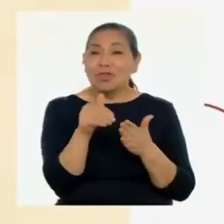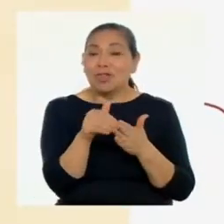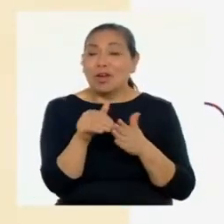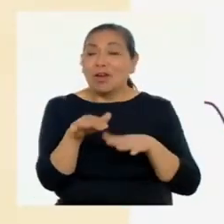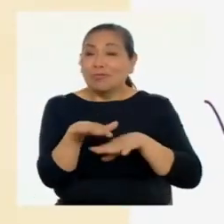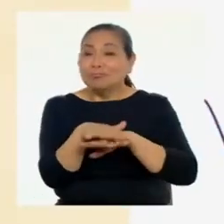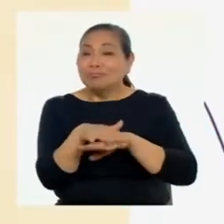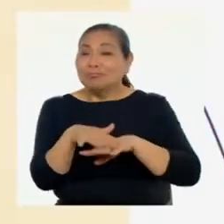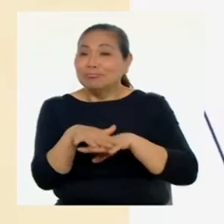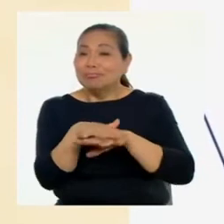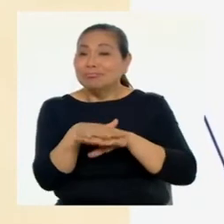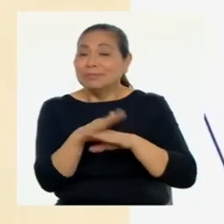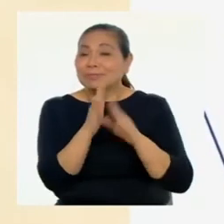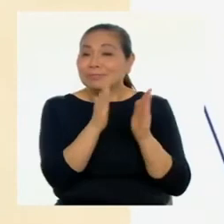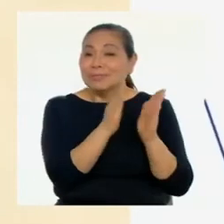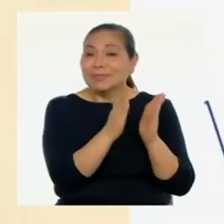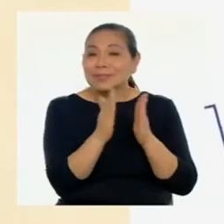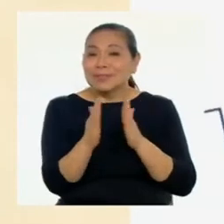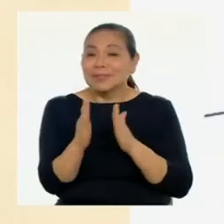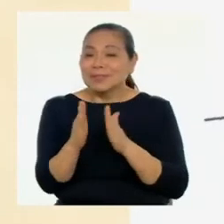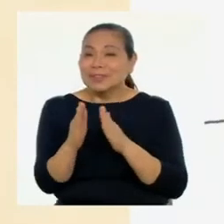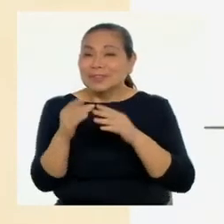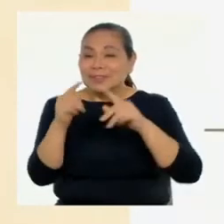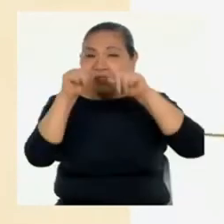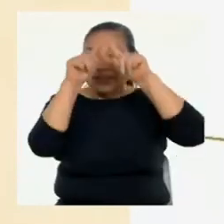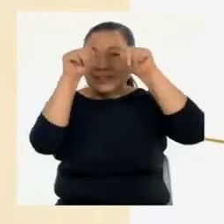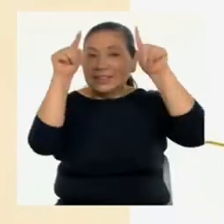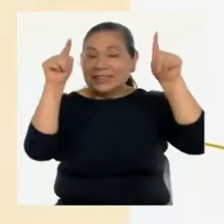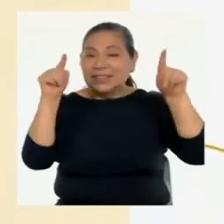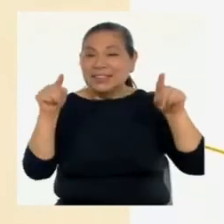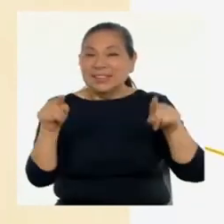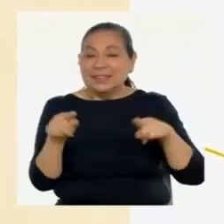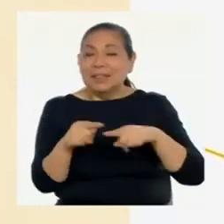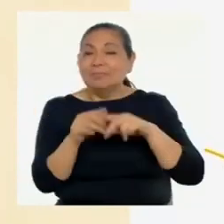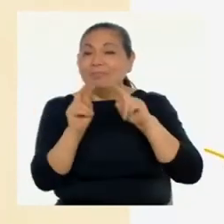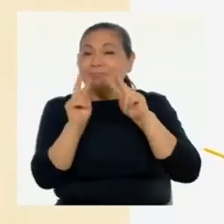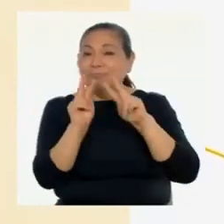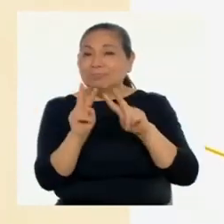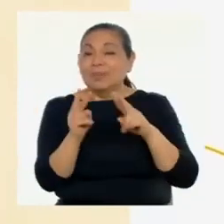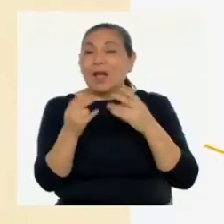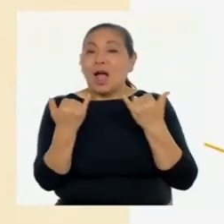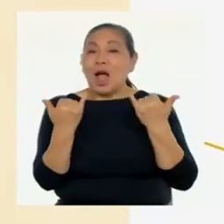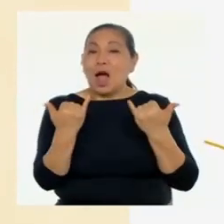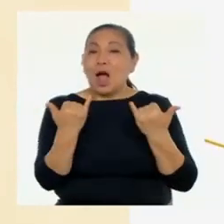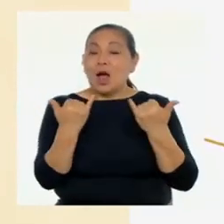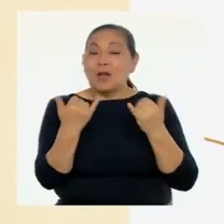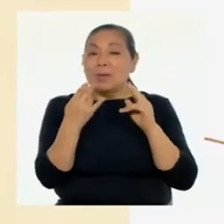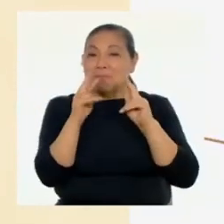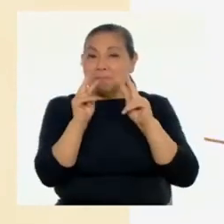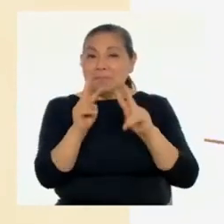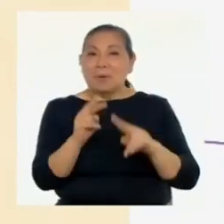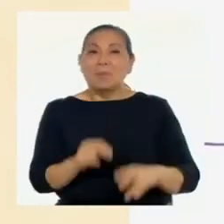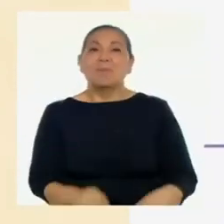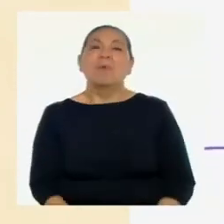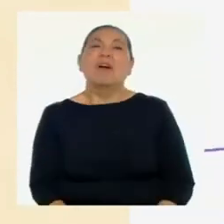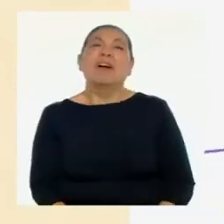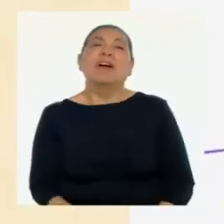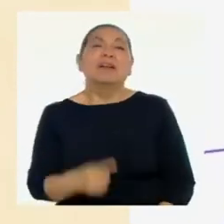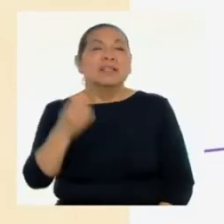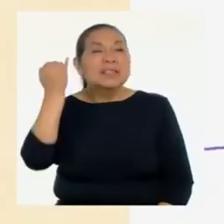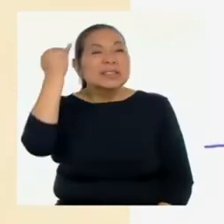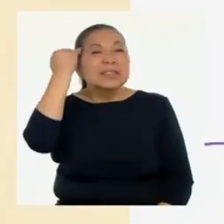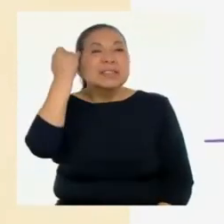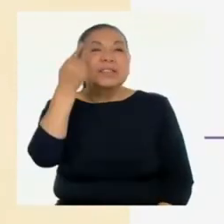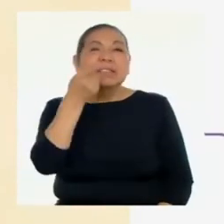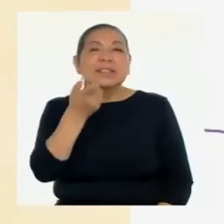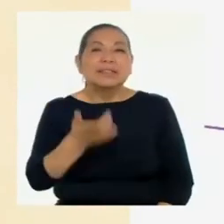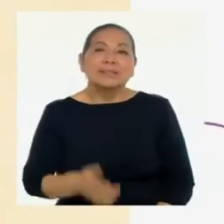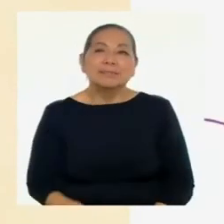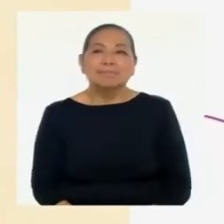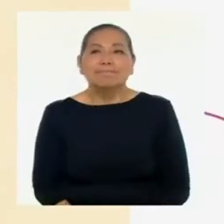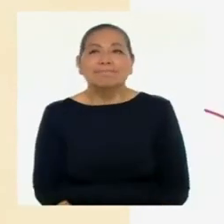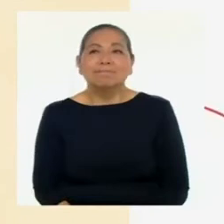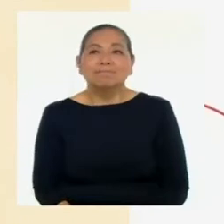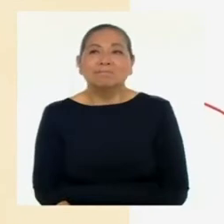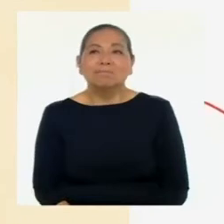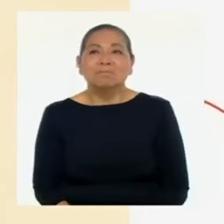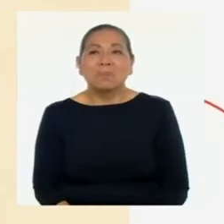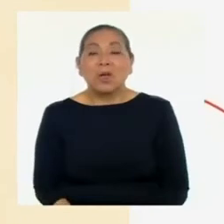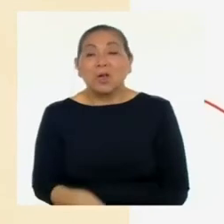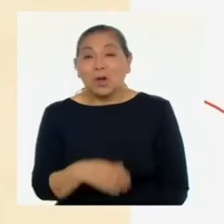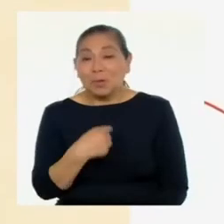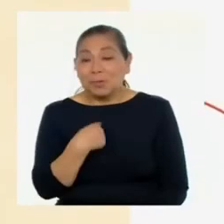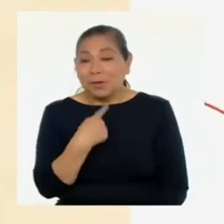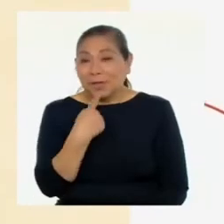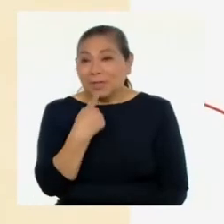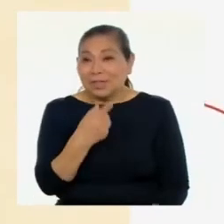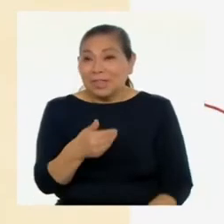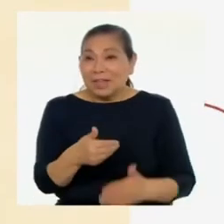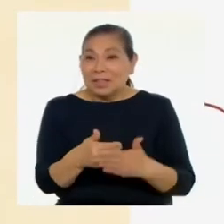lo planificado en la estructura de nuestro afiche, que vemos ahora mismo en pantalla. ¿Qué se te ocurre? Pues